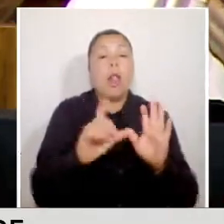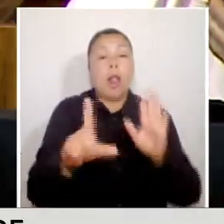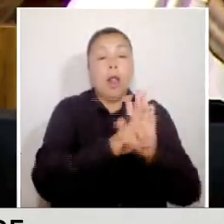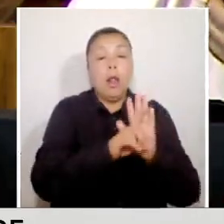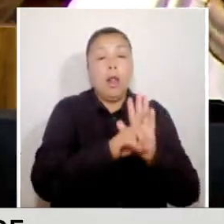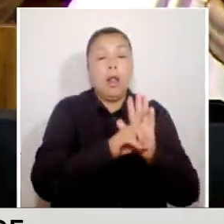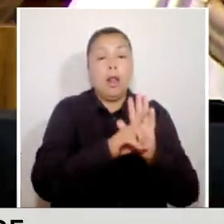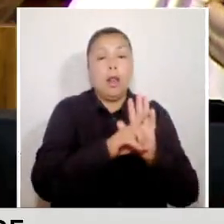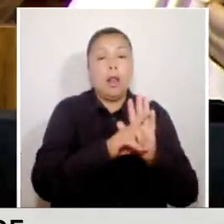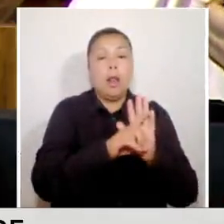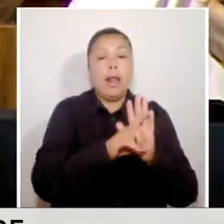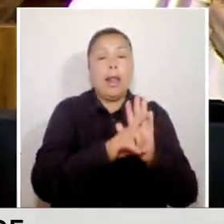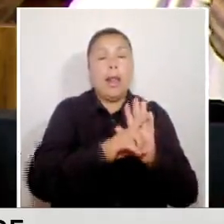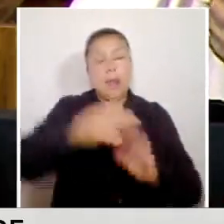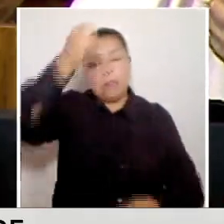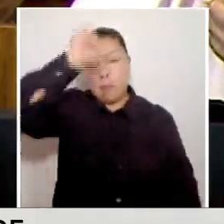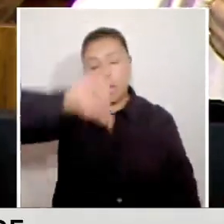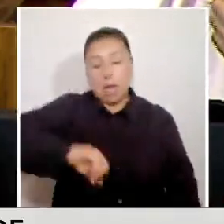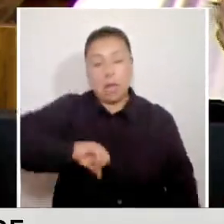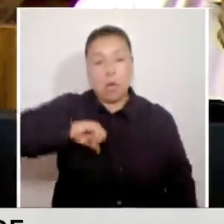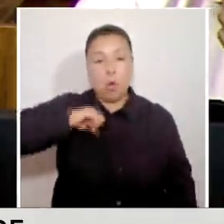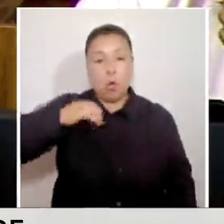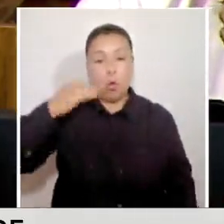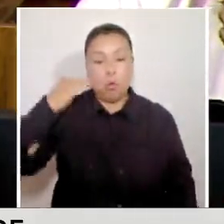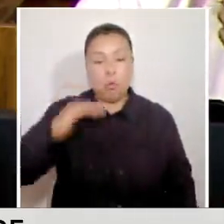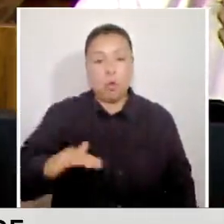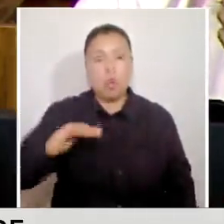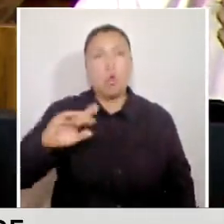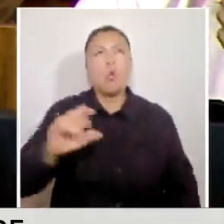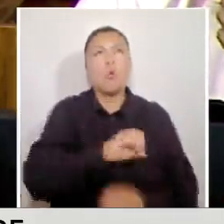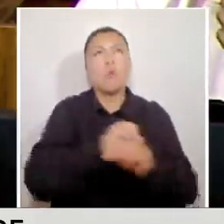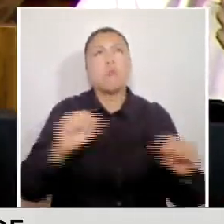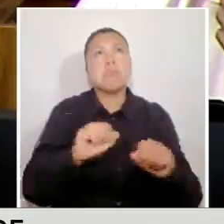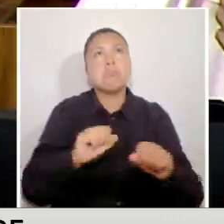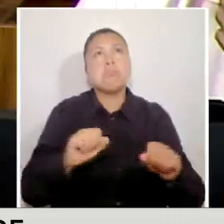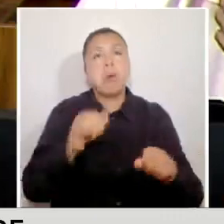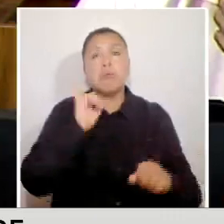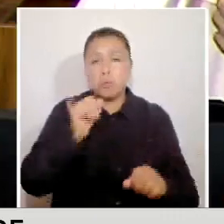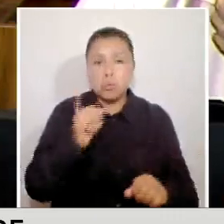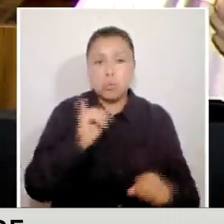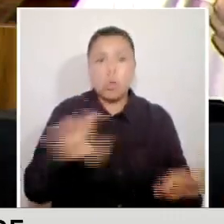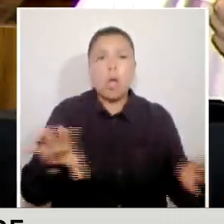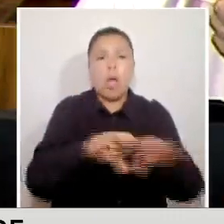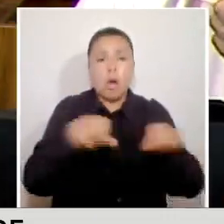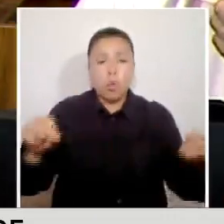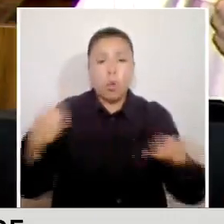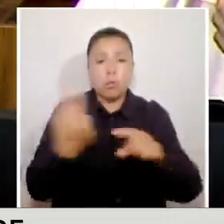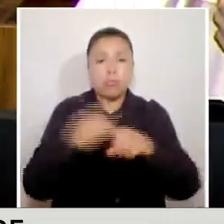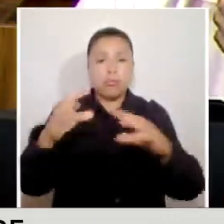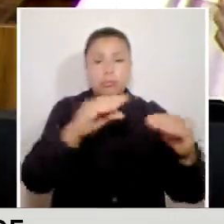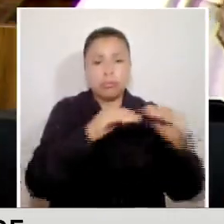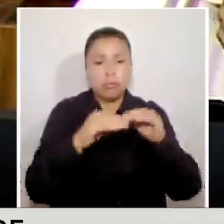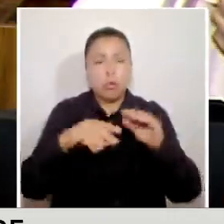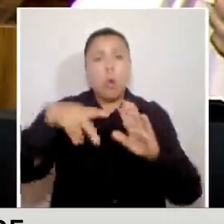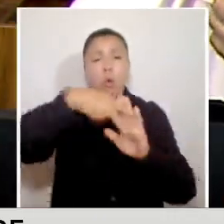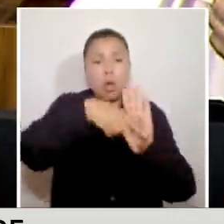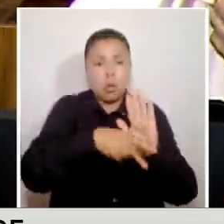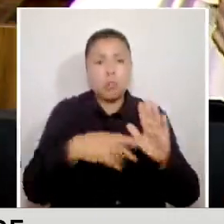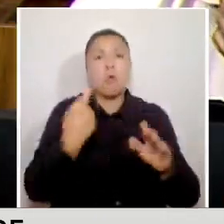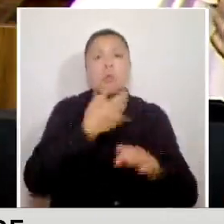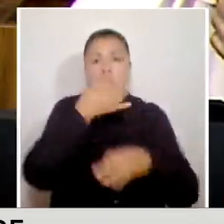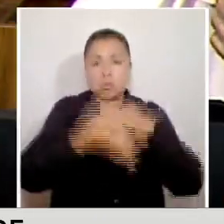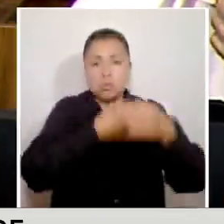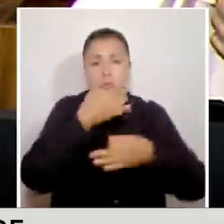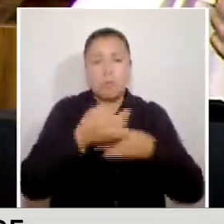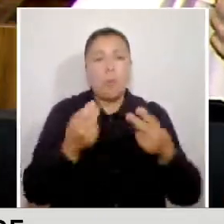adolescente no no puedo estar en desacuerdo y estoy de acuerdo con discutir una norma de esta naturaleza yo lo he planteado de manera